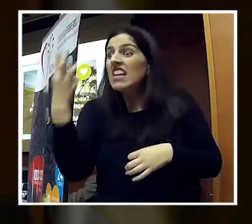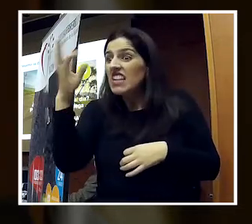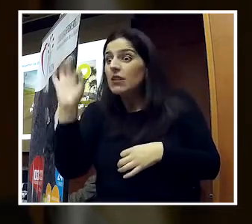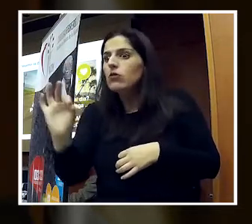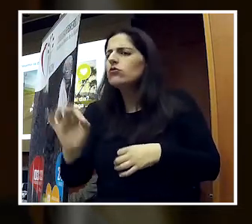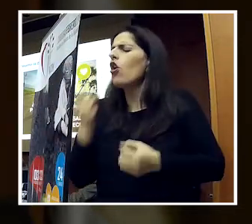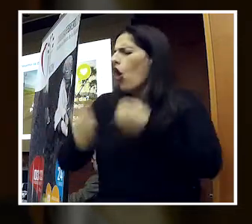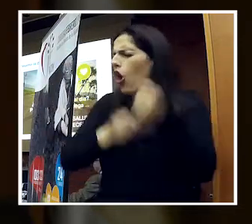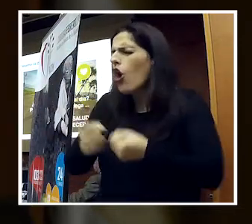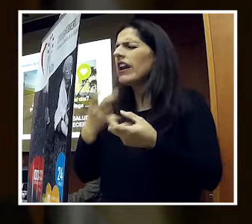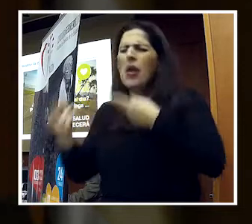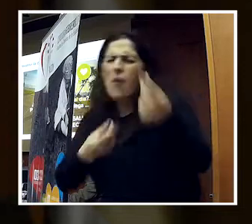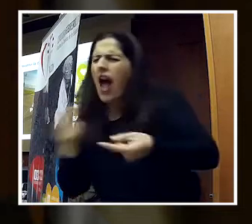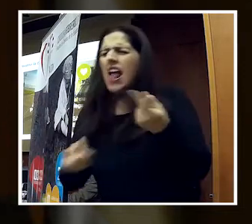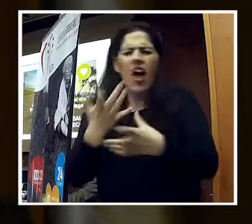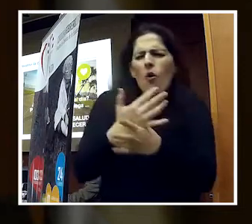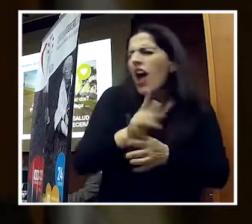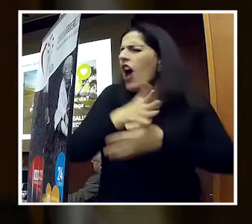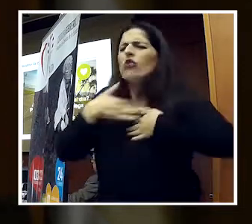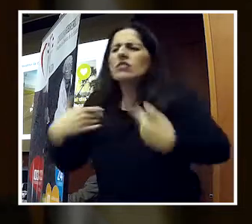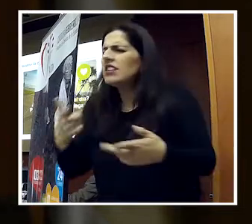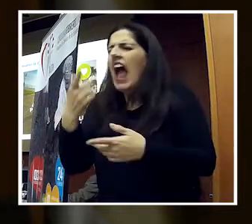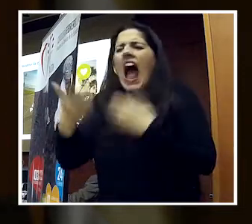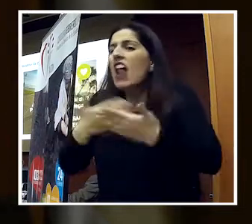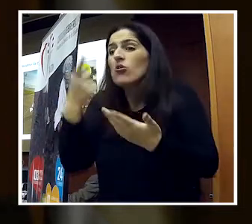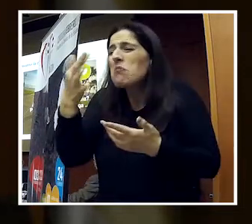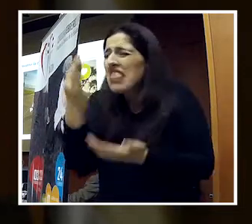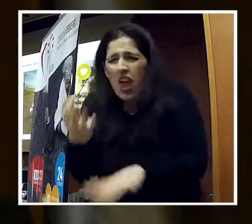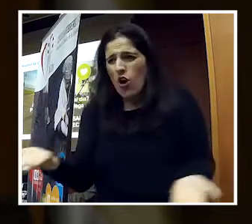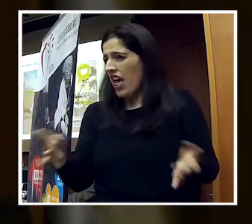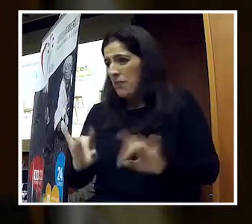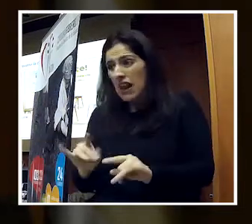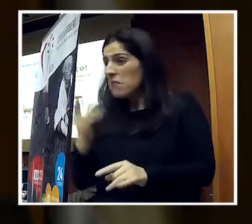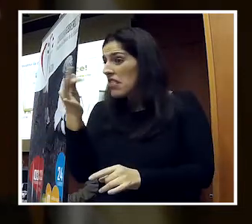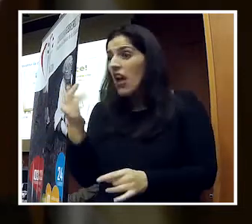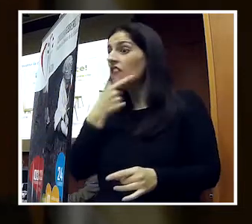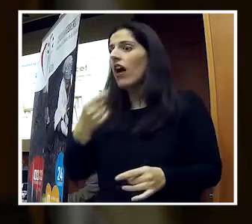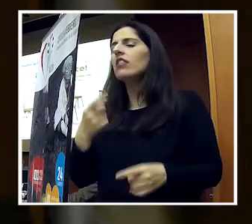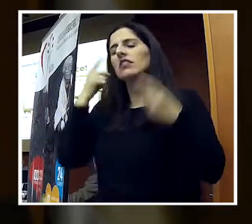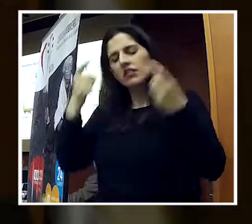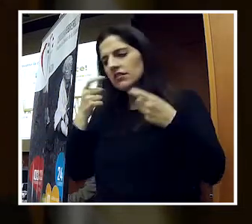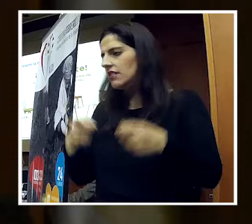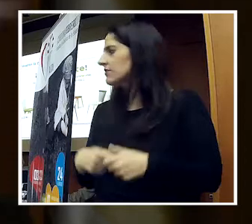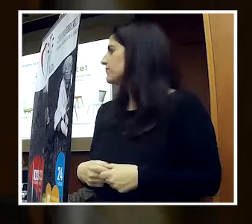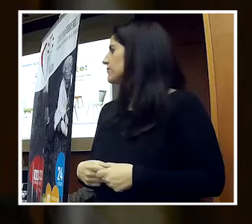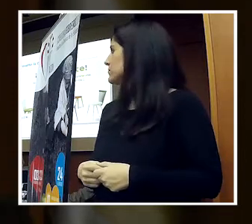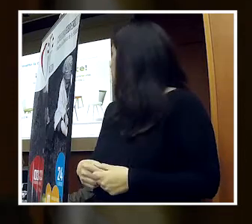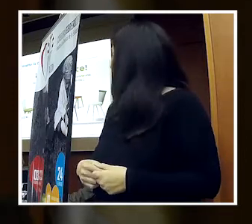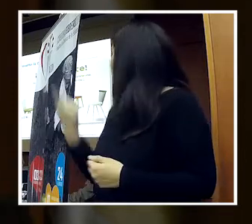juega. ¿De acuerdo? Que hay muchas más campañas políticas que también pueden ser necesarias, ¿no? Y muy